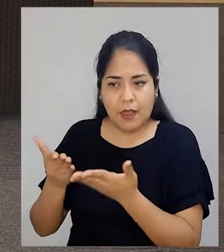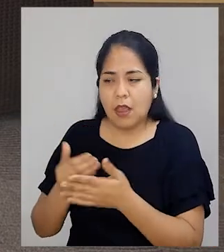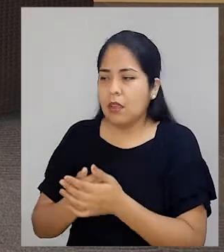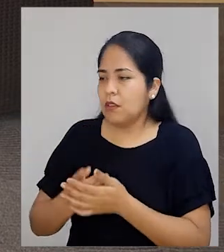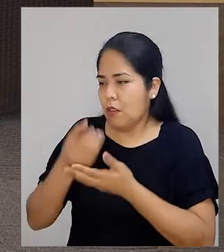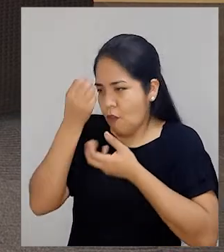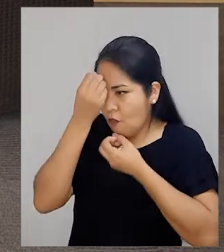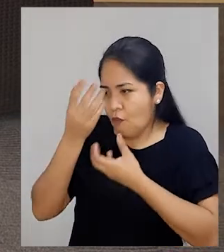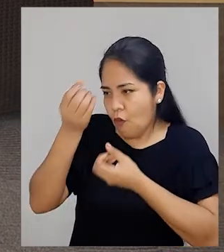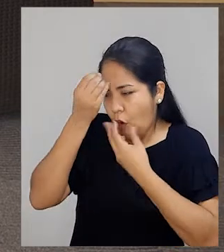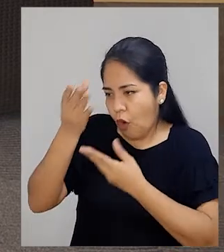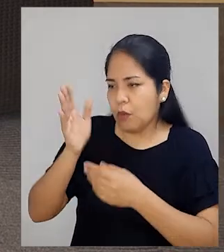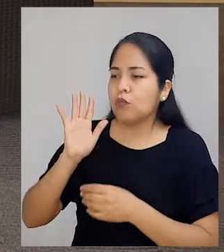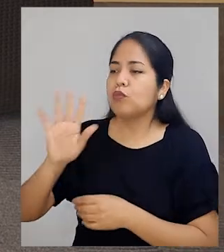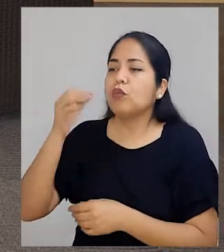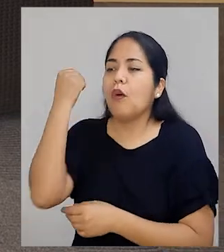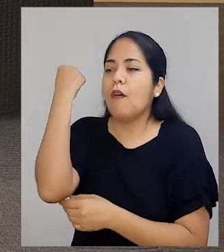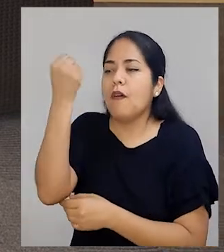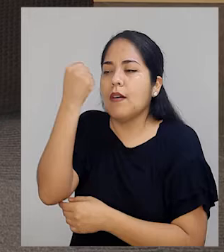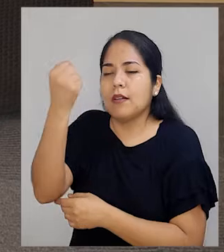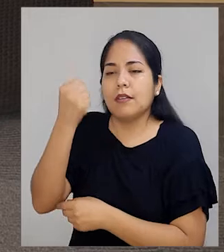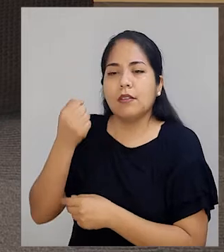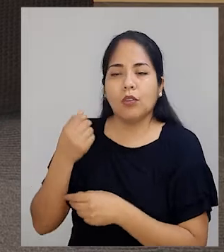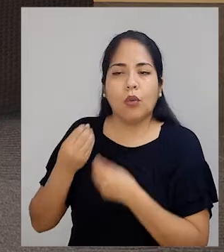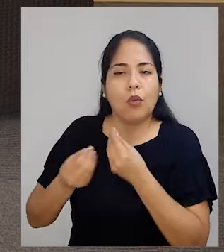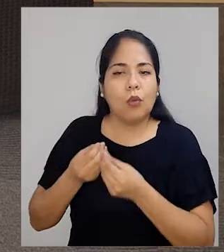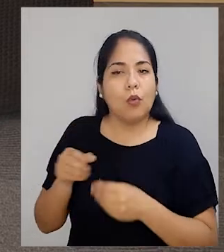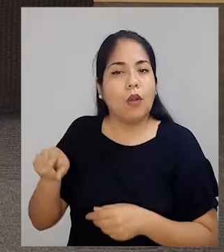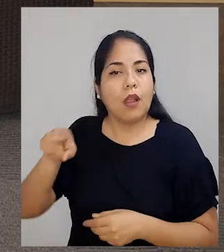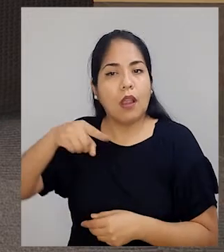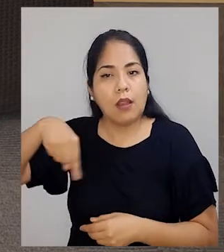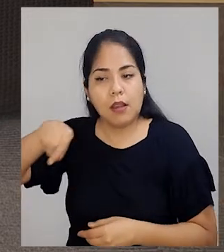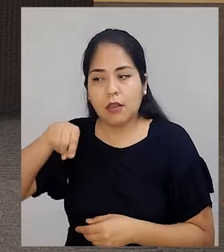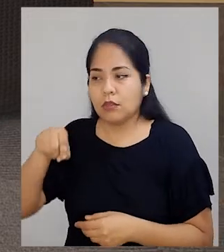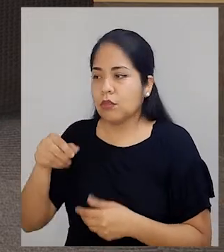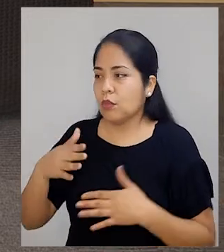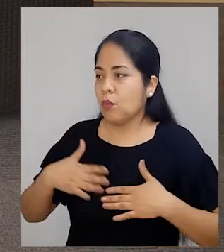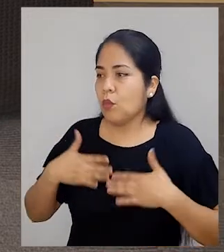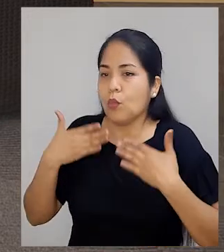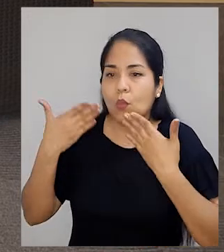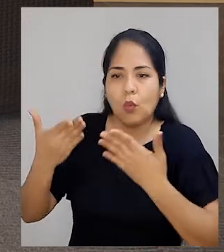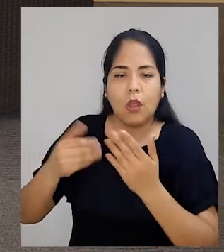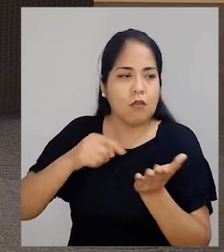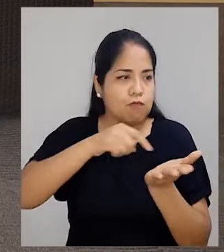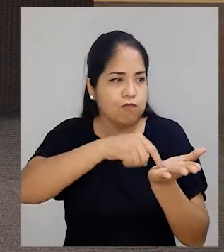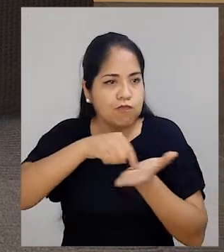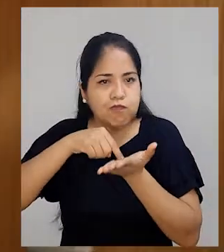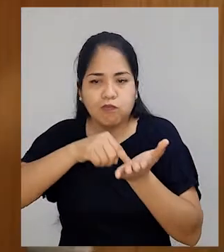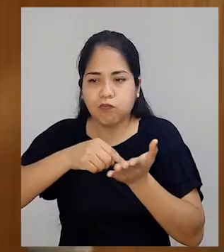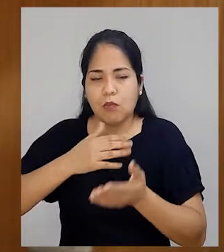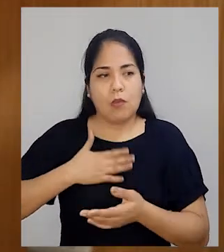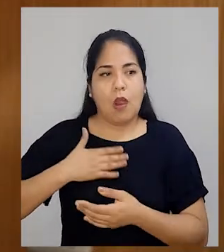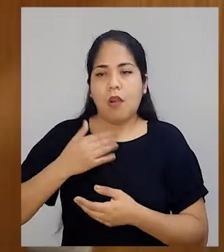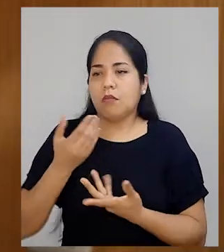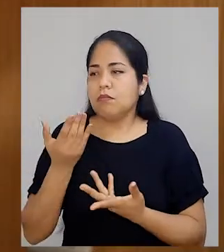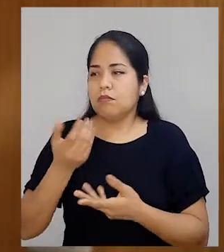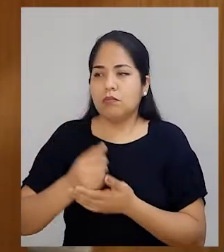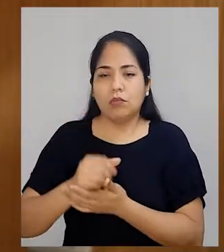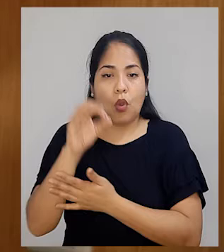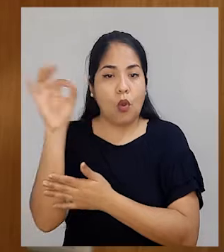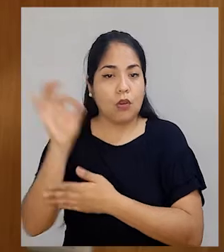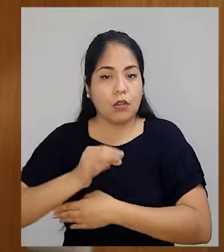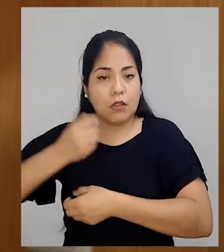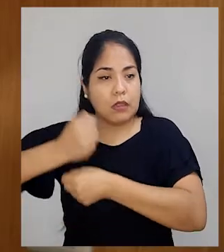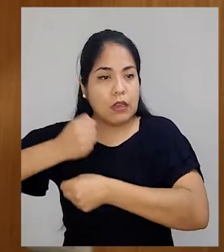con discapacidad, el conocimiento de estos derechos, ¿no? Es decir, cómo pueden ellos exigir